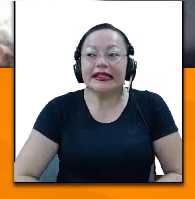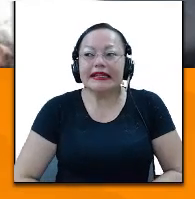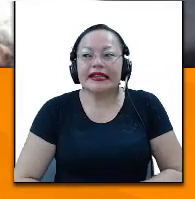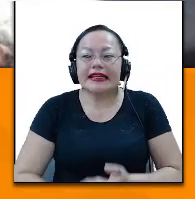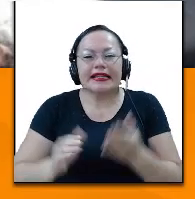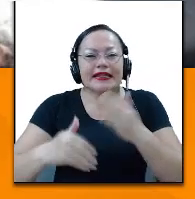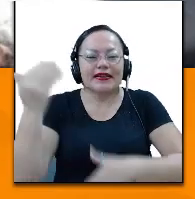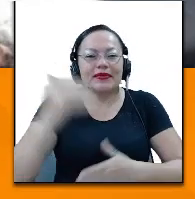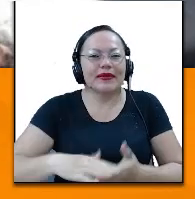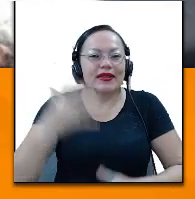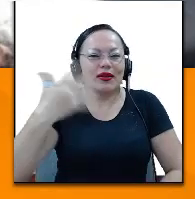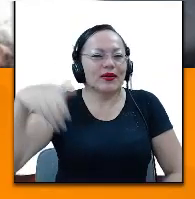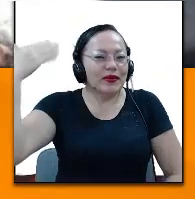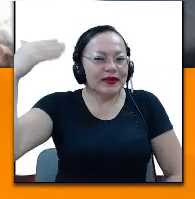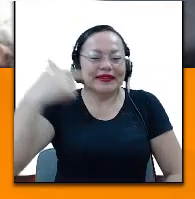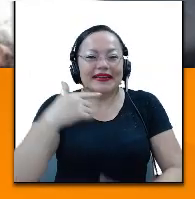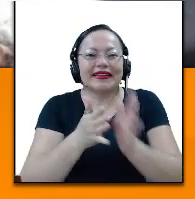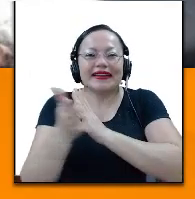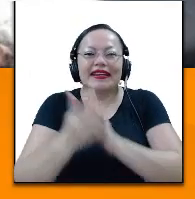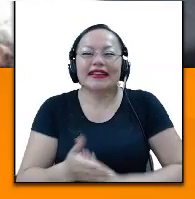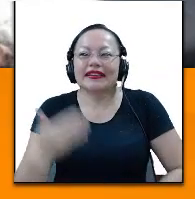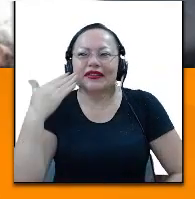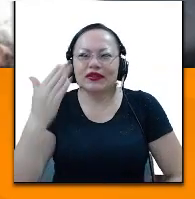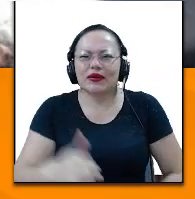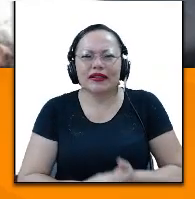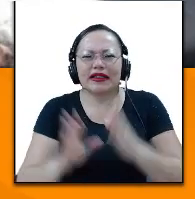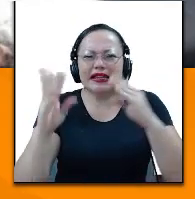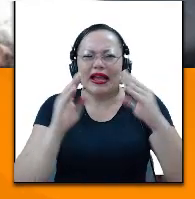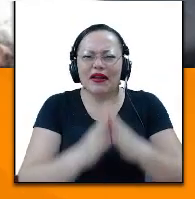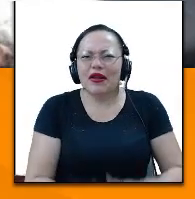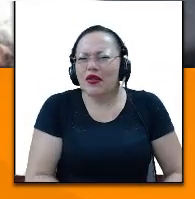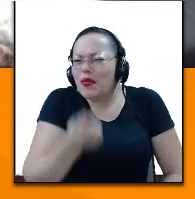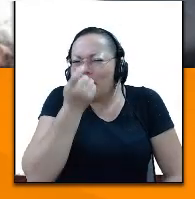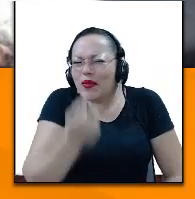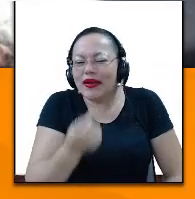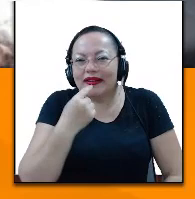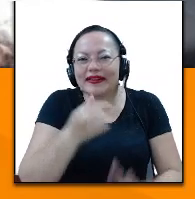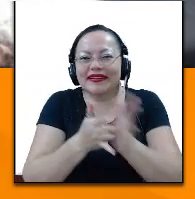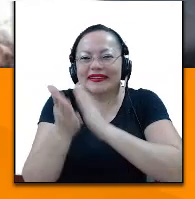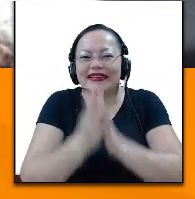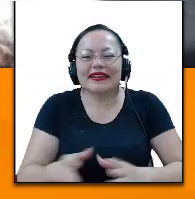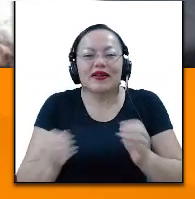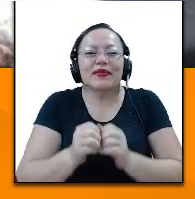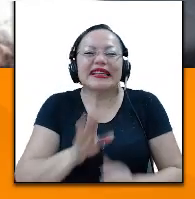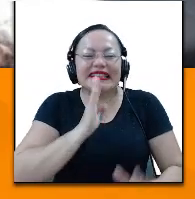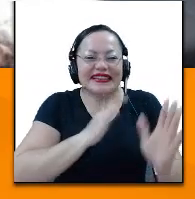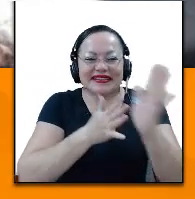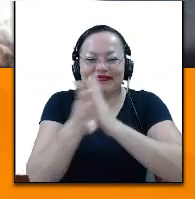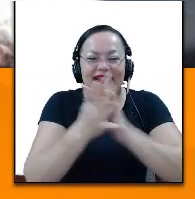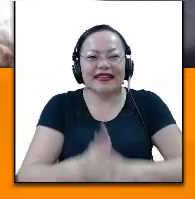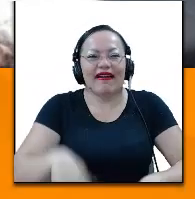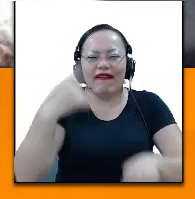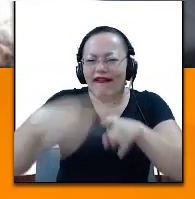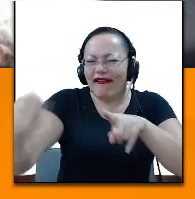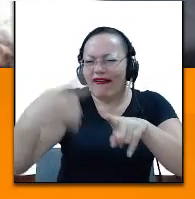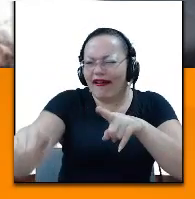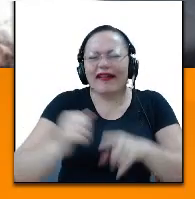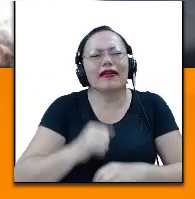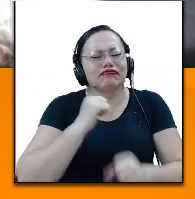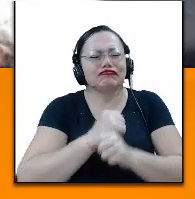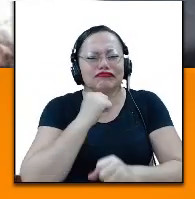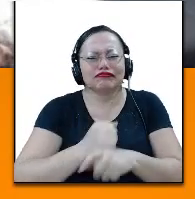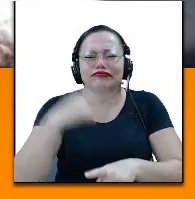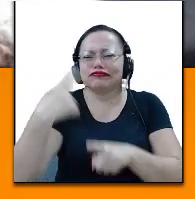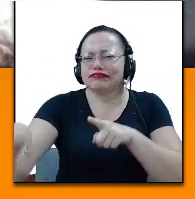inicialmente un personaje que poco se hablaba de ella, pero luego empezó a hacer diferentes interpretaciones y se